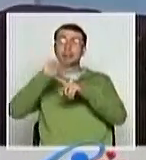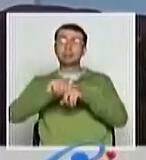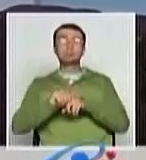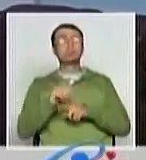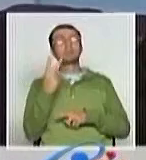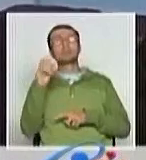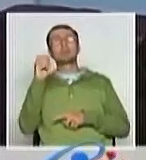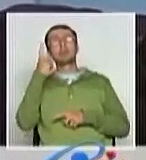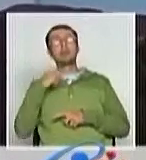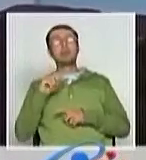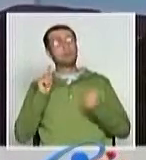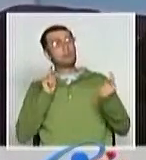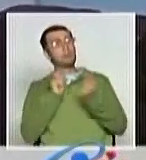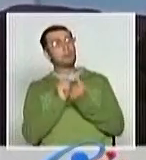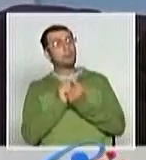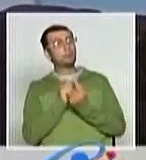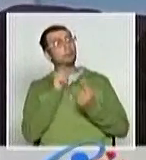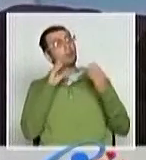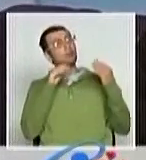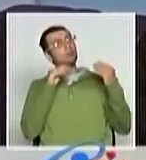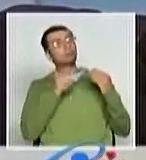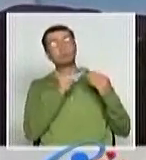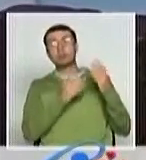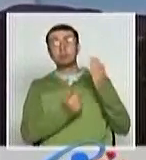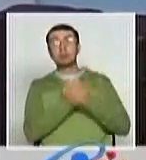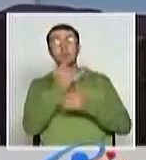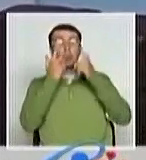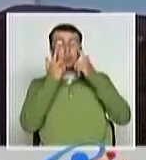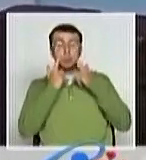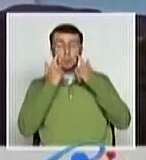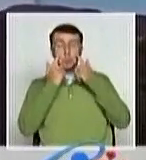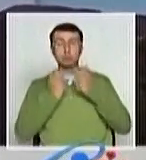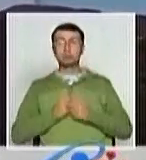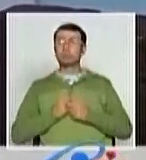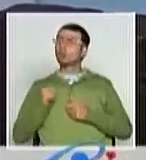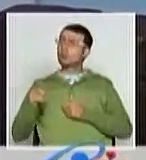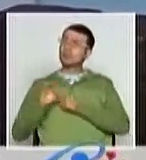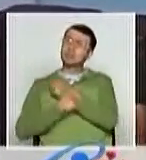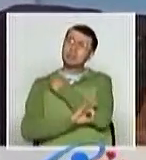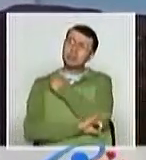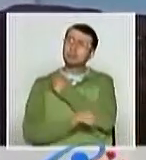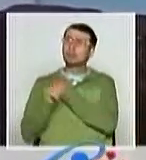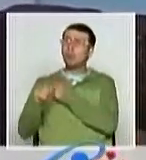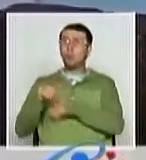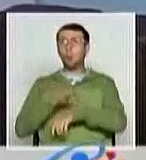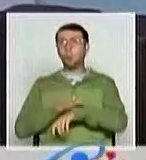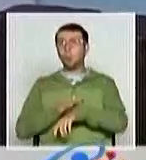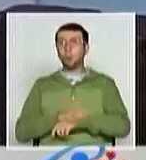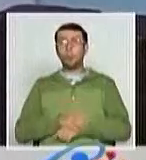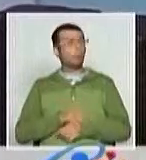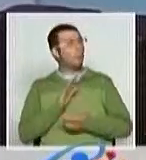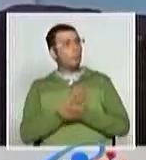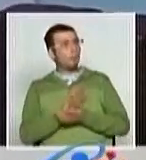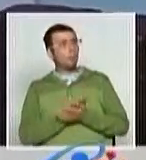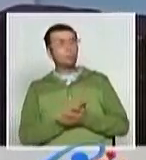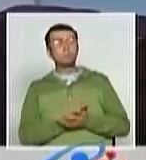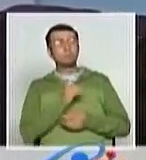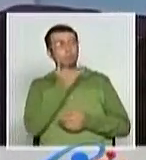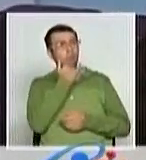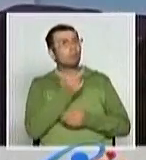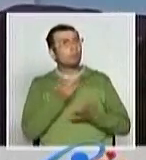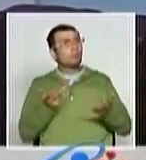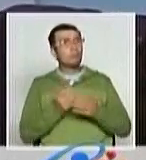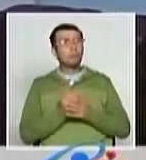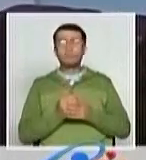llegó a mi entrevista Comenzó a llorar señor César psicólogo César doctor bueno tranquila dígame qué le sucede